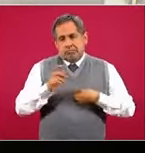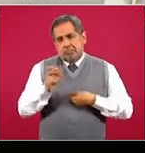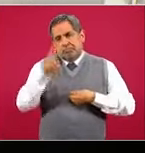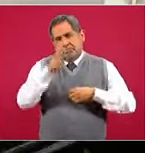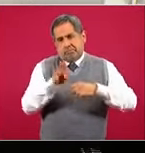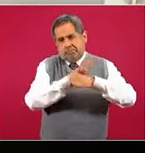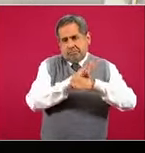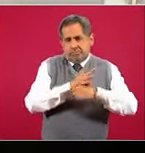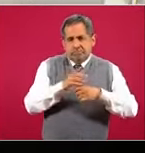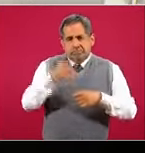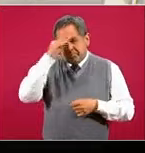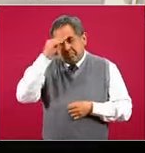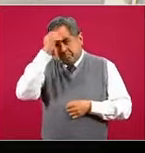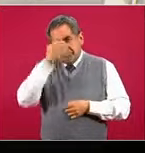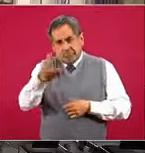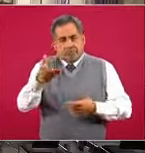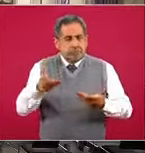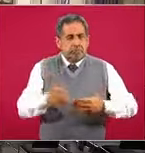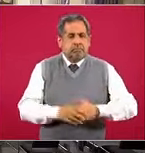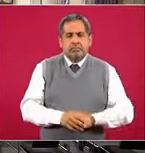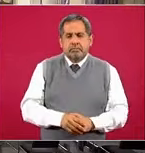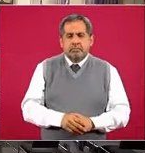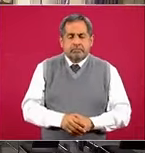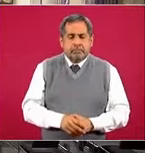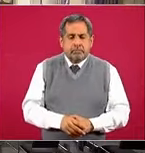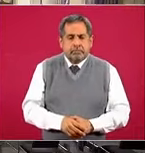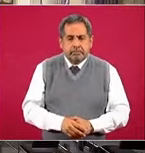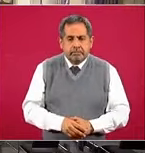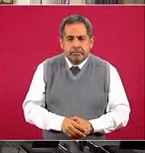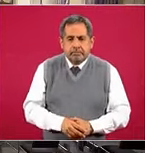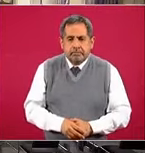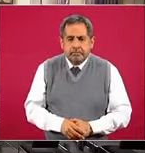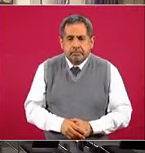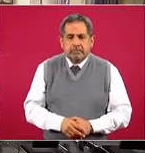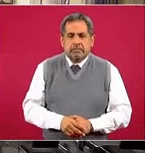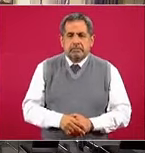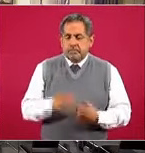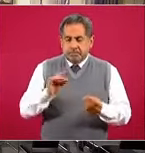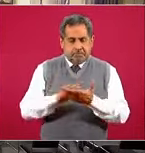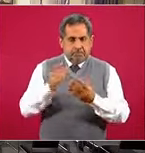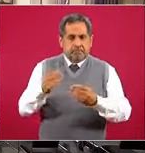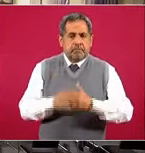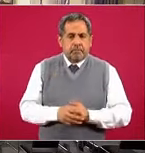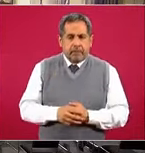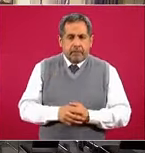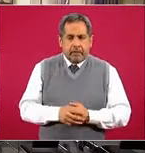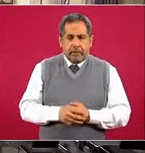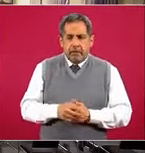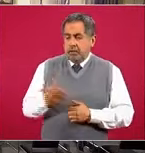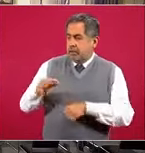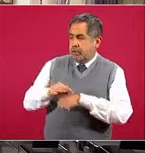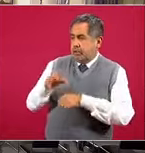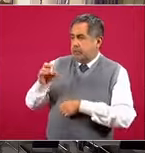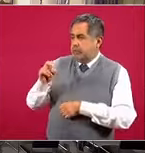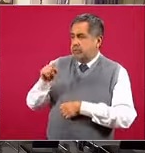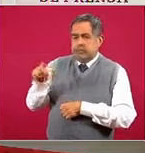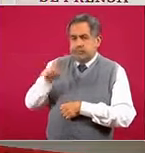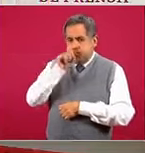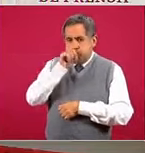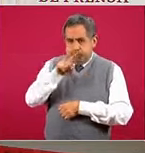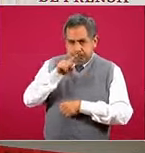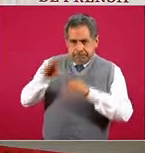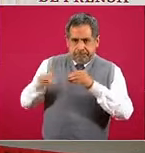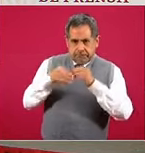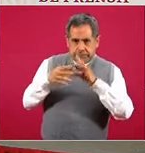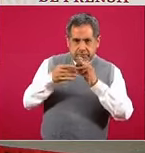por la pandemia? O sea, ¿qué opinan ustedes al respecto? Gracias. Claro, muchas gracias. De seguro el doctor Cortés también tendrá mucho